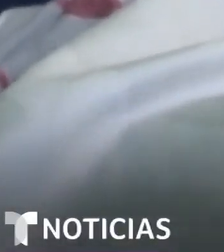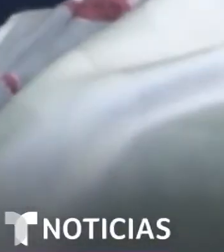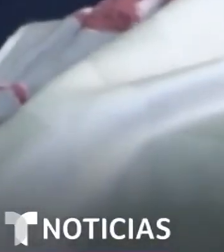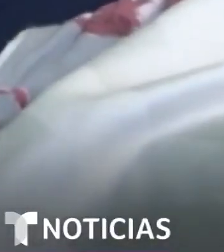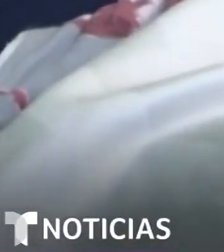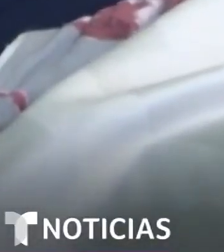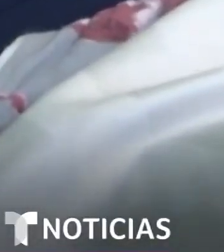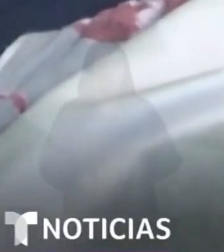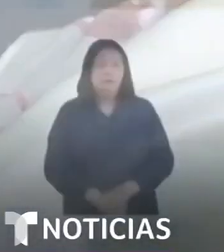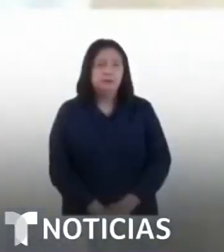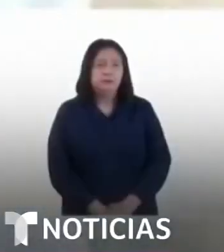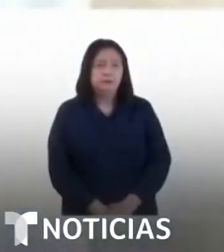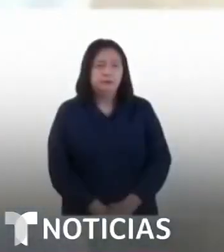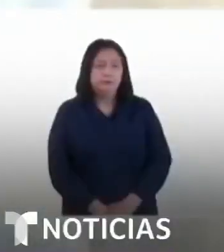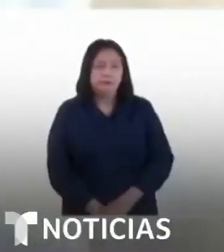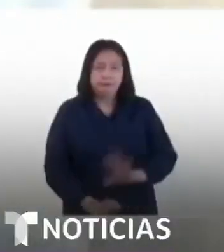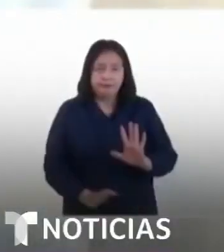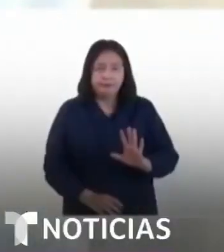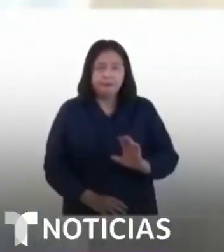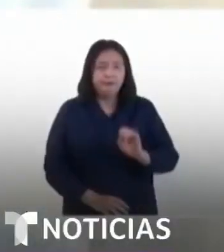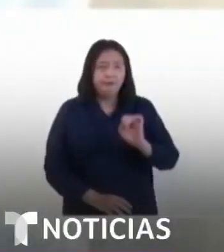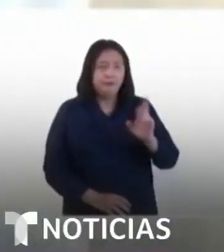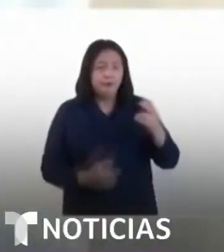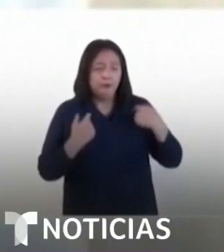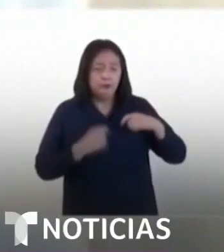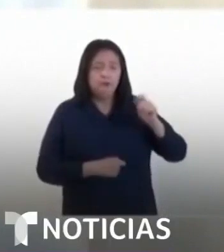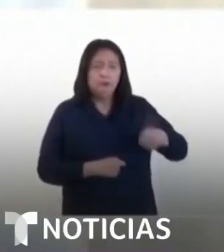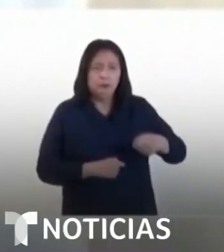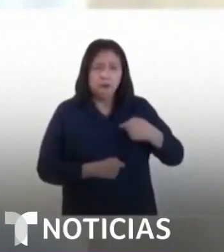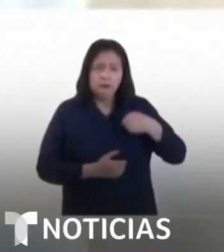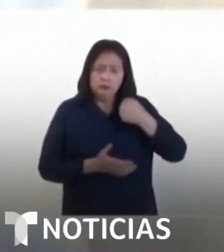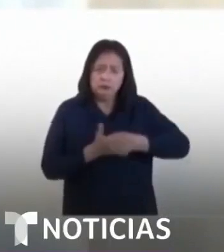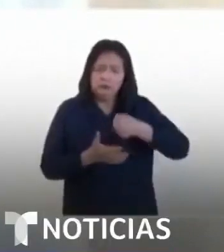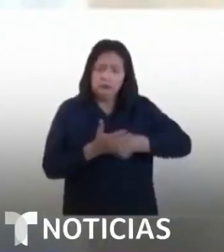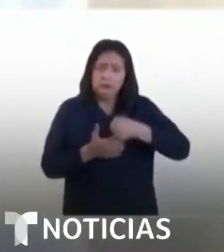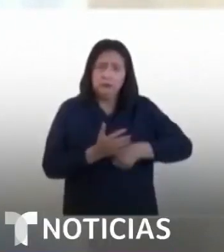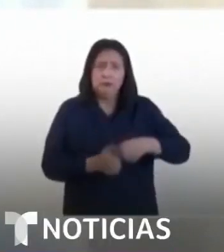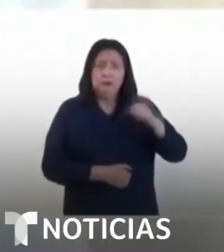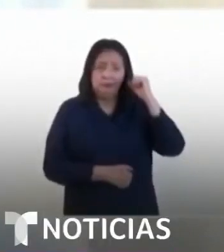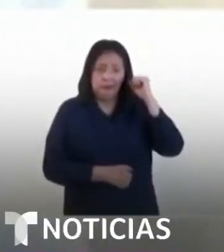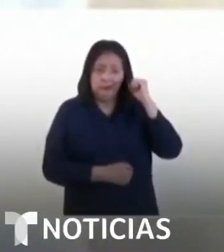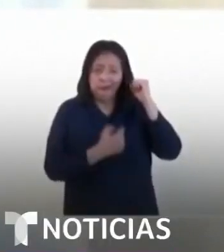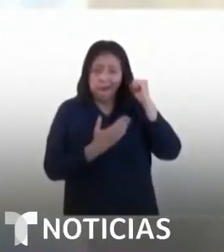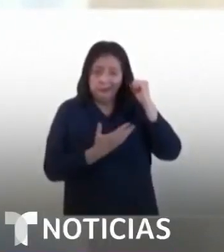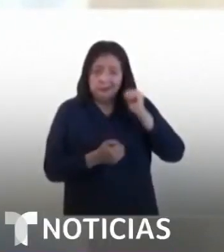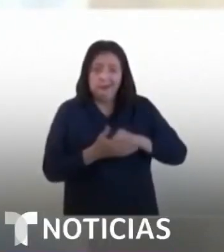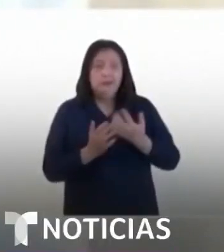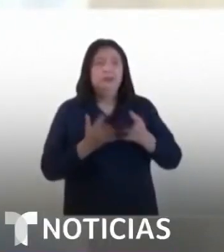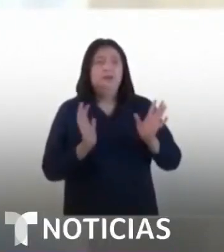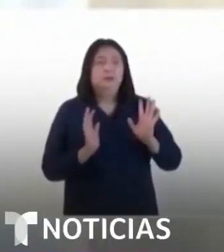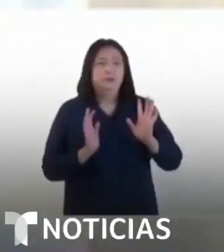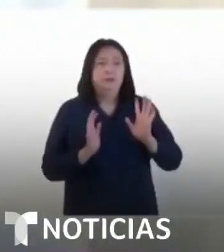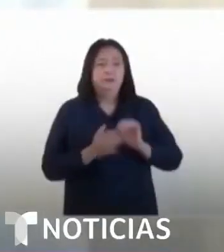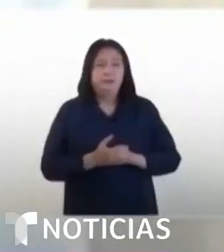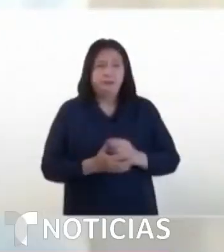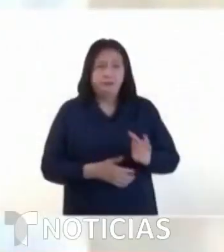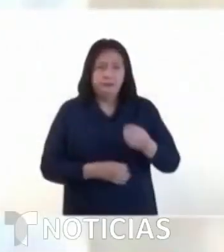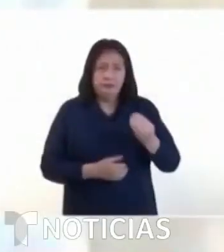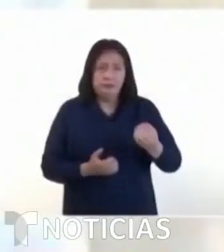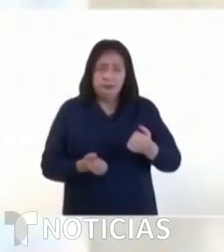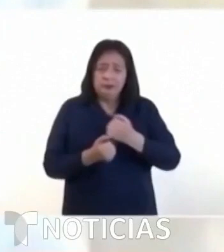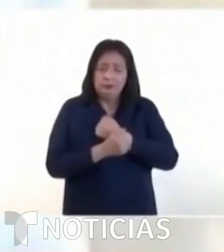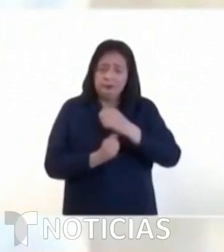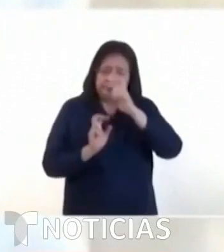respiratorios. Señor magistrado, yo lucho por mi derecho a una muerte digna porque amo